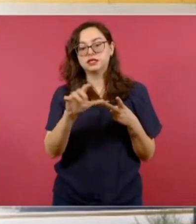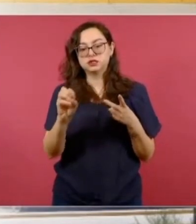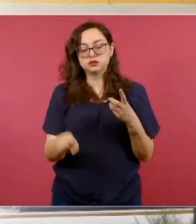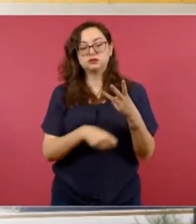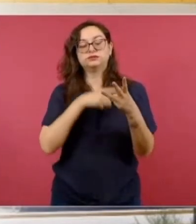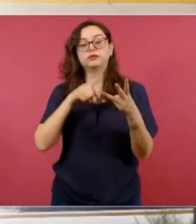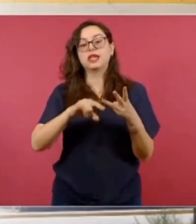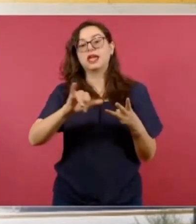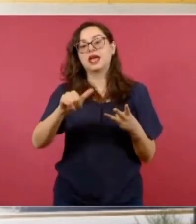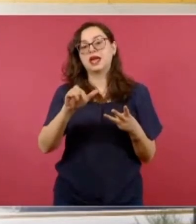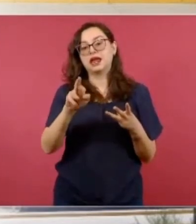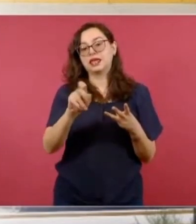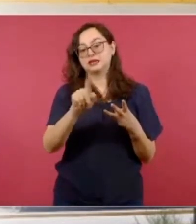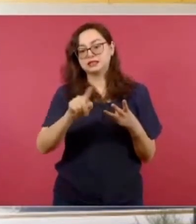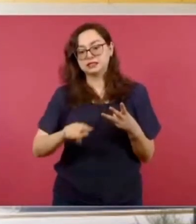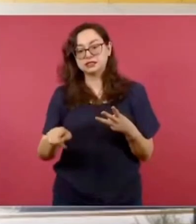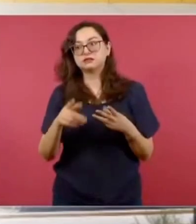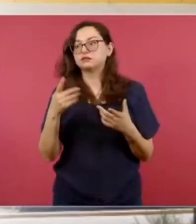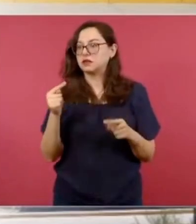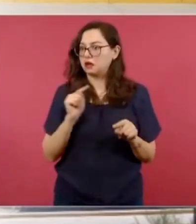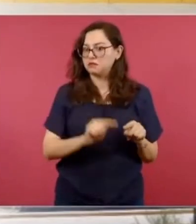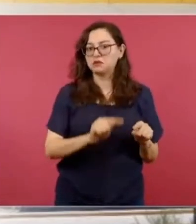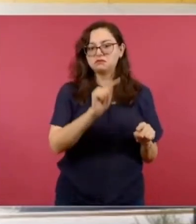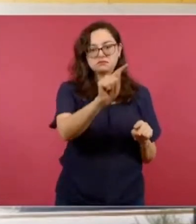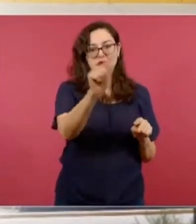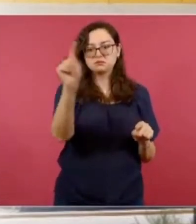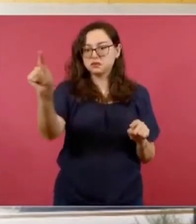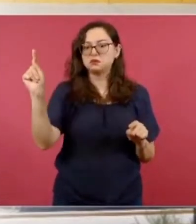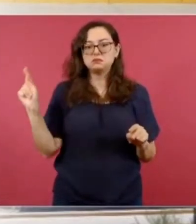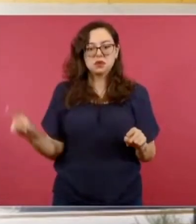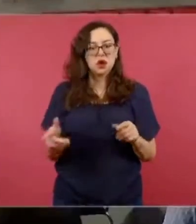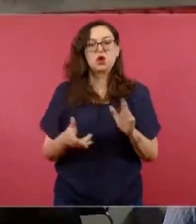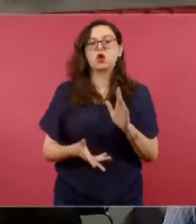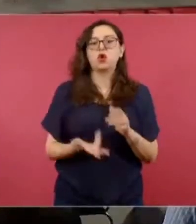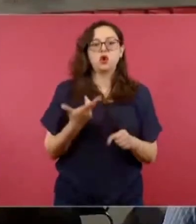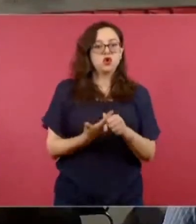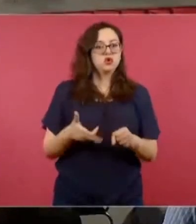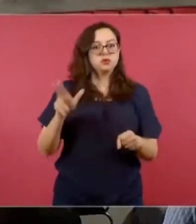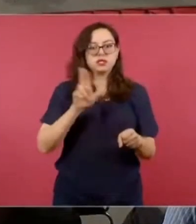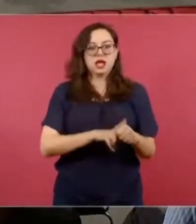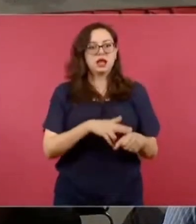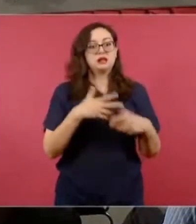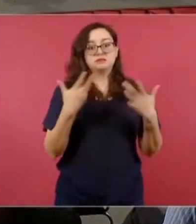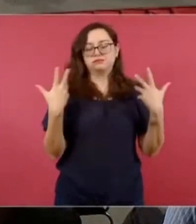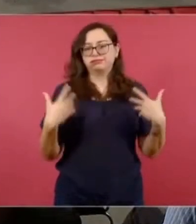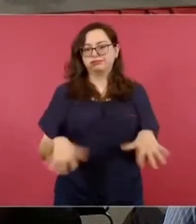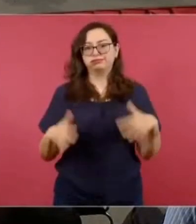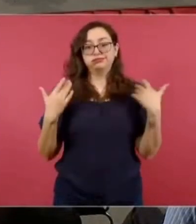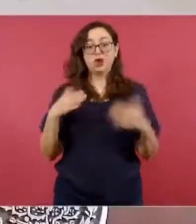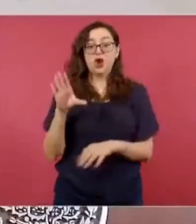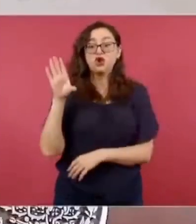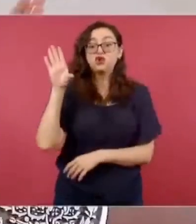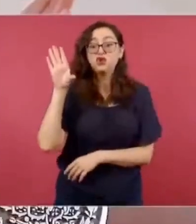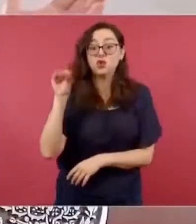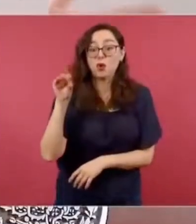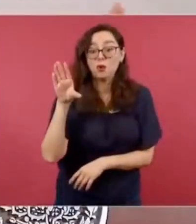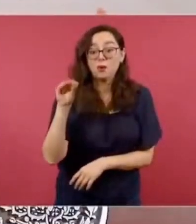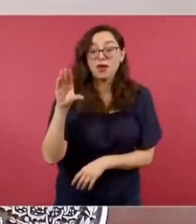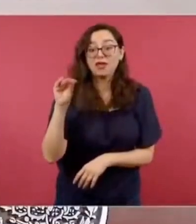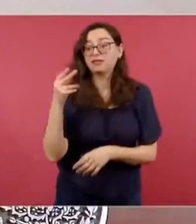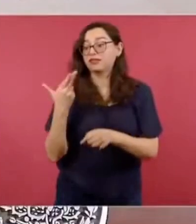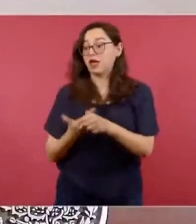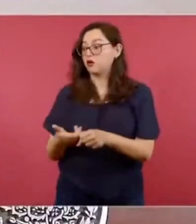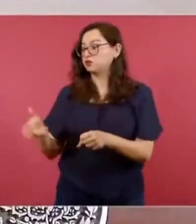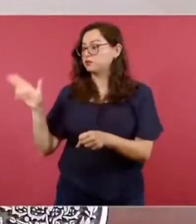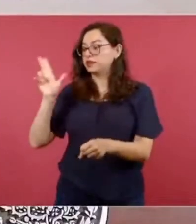Salinas, en el que se está trabajando. Entonces, queríamos hacer un repaso, es un número muy grande, son 90 hospitales, como les decía, tanto de los que ya